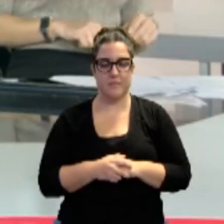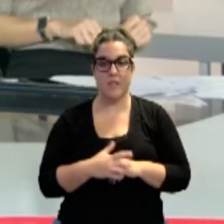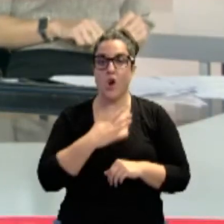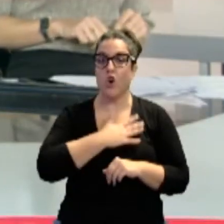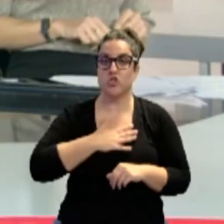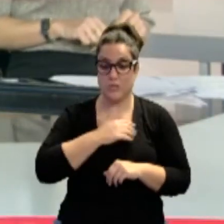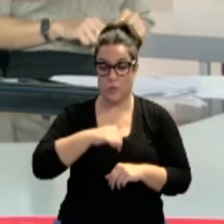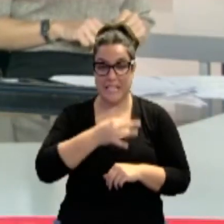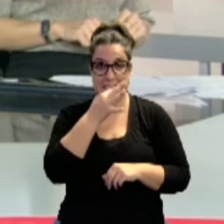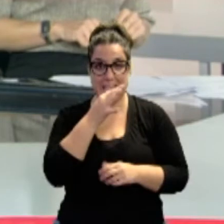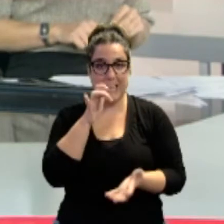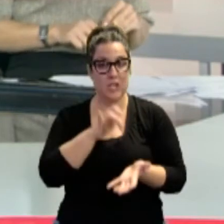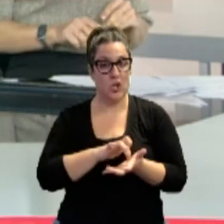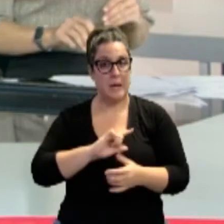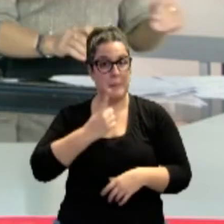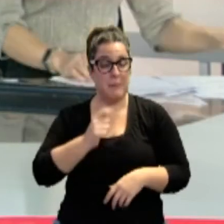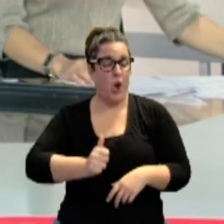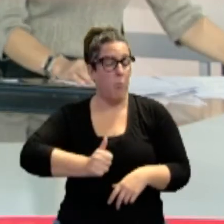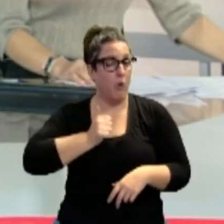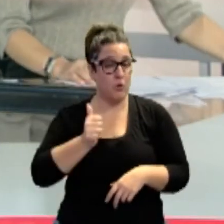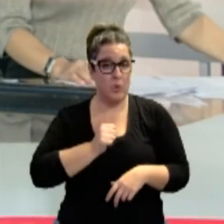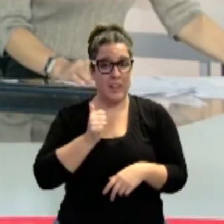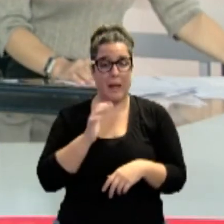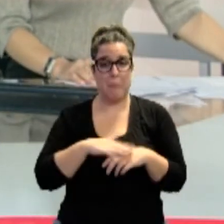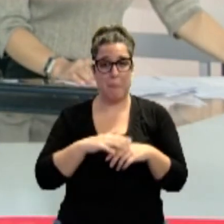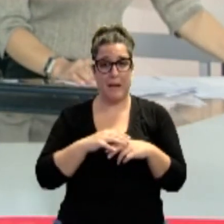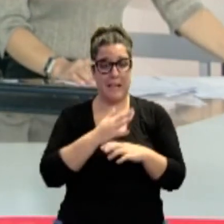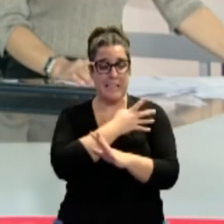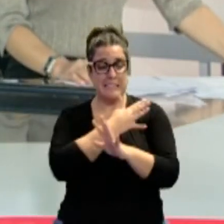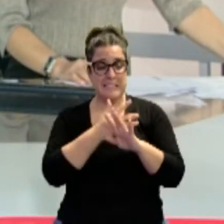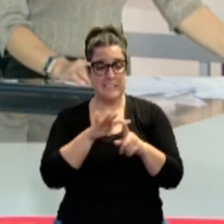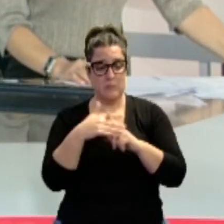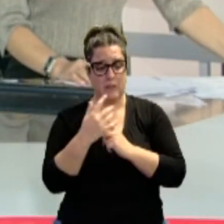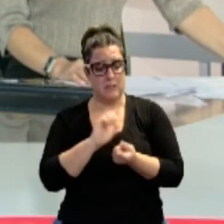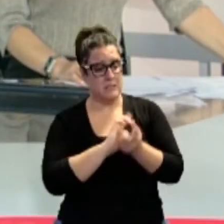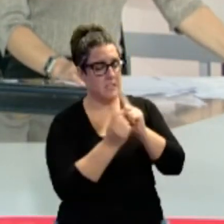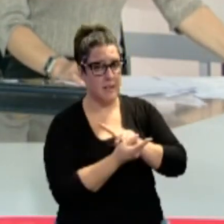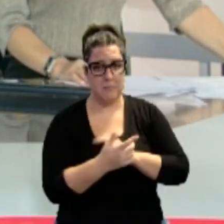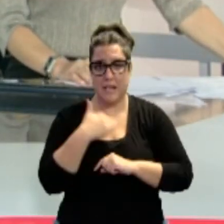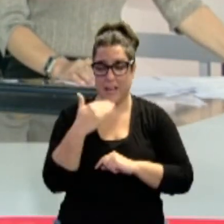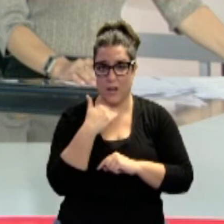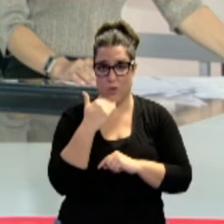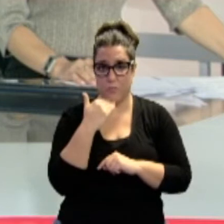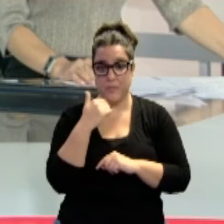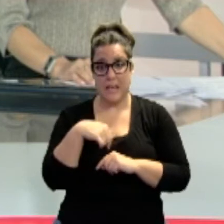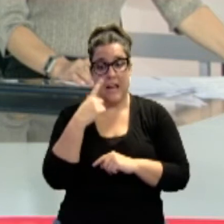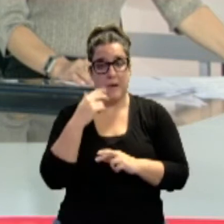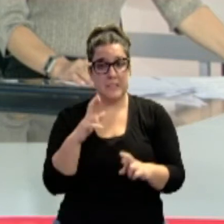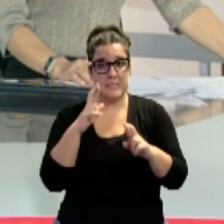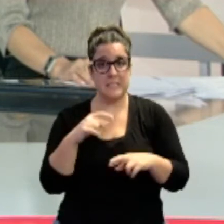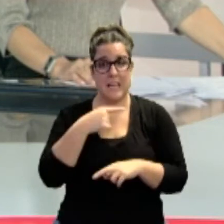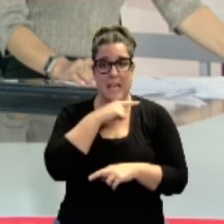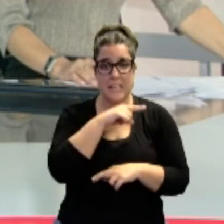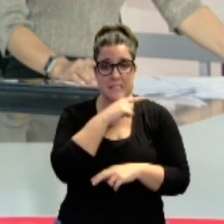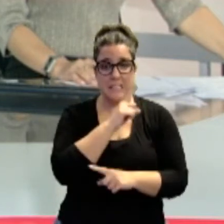Osasuna tiene esta tarde la primera de las dos oportunidades para reconducir su delicada situación en este fin de año. Los rojillos esperan romper en Elche su racha